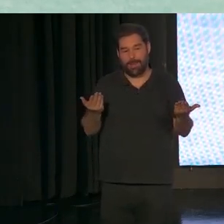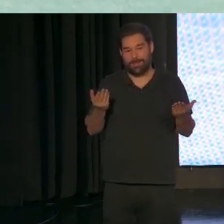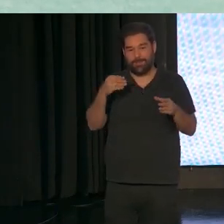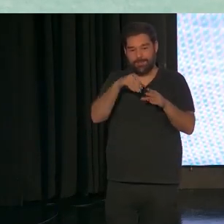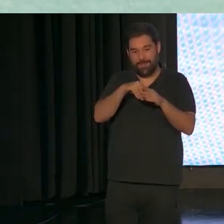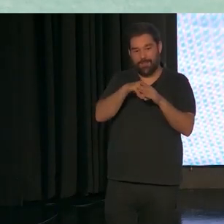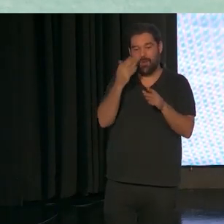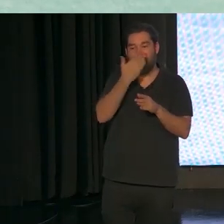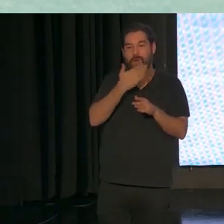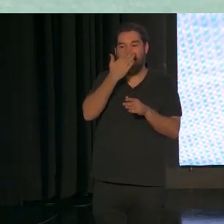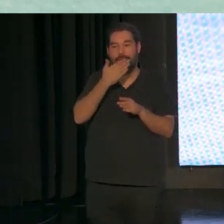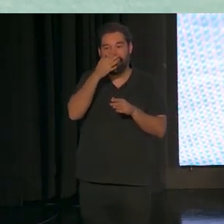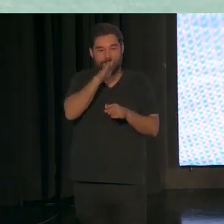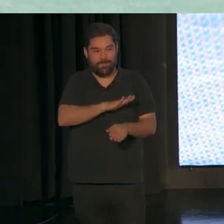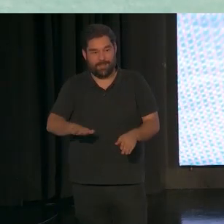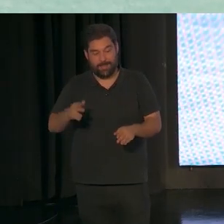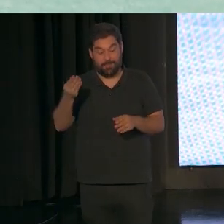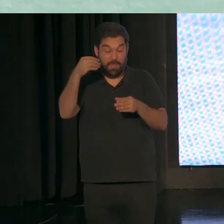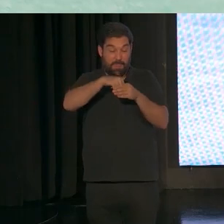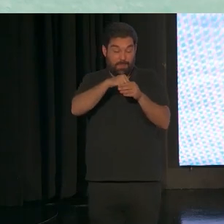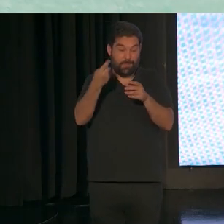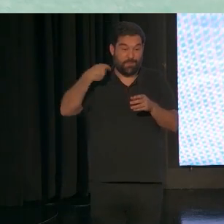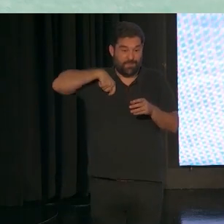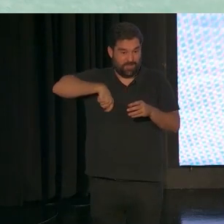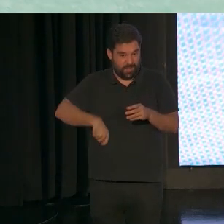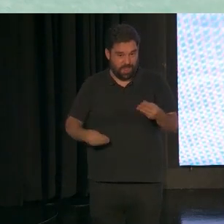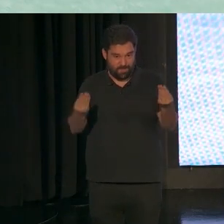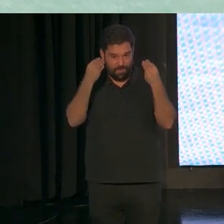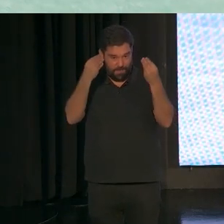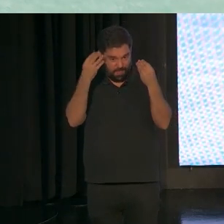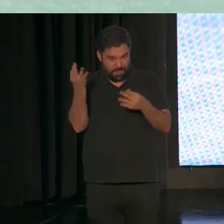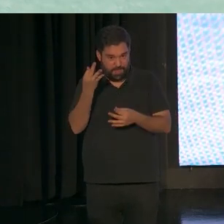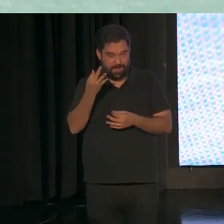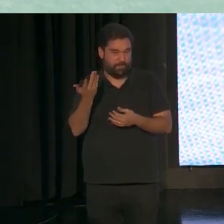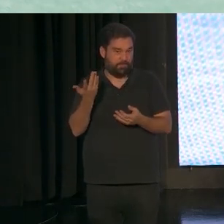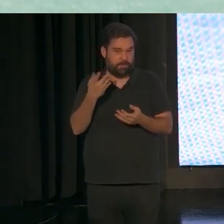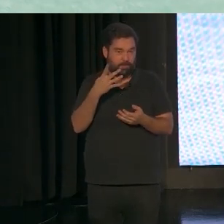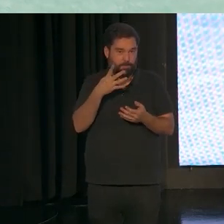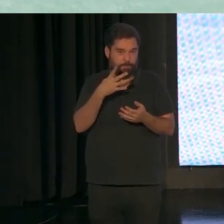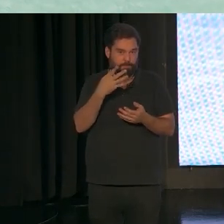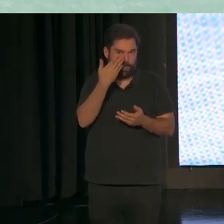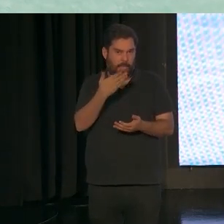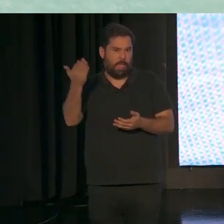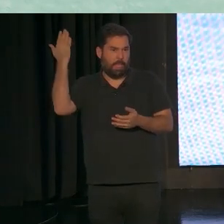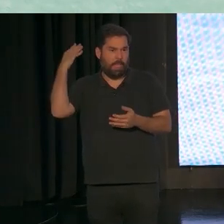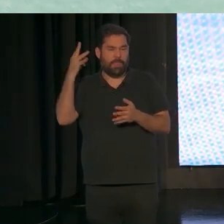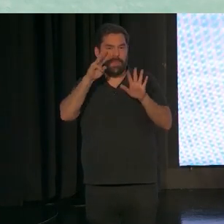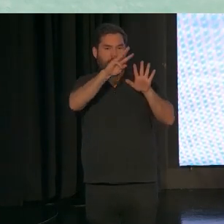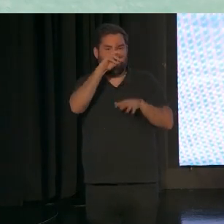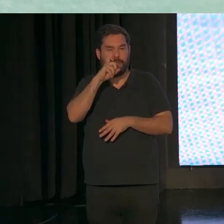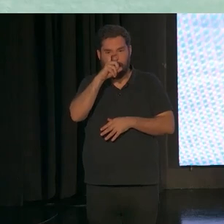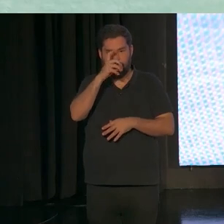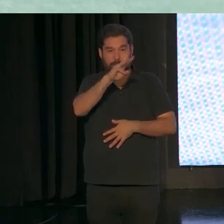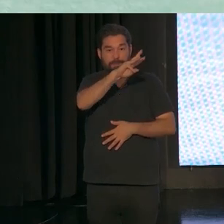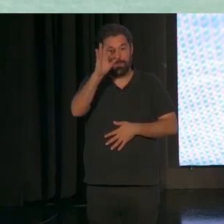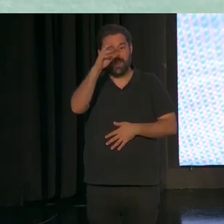infantil pues tiene que tener un personal eh formado aquí ya no es como hace 30 años que cualquiera eh reunía un grupo de niños